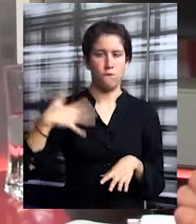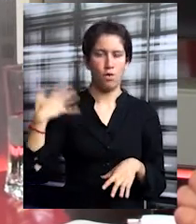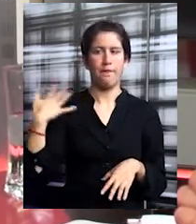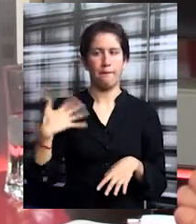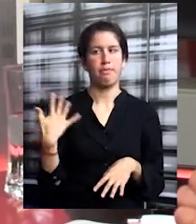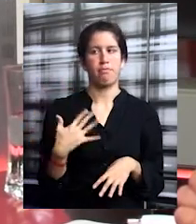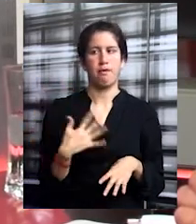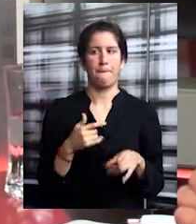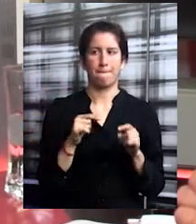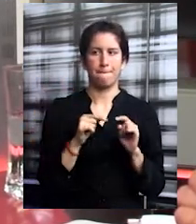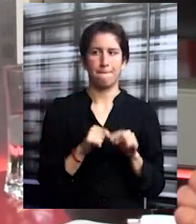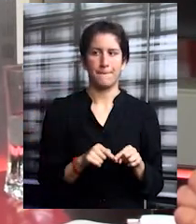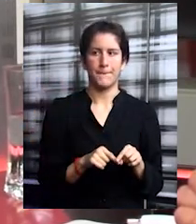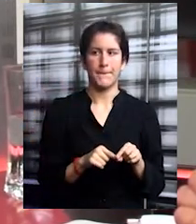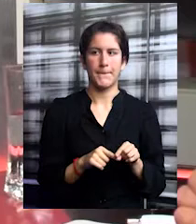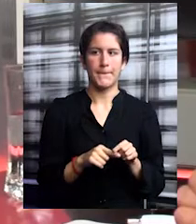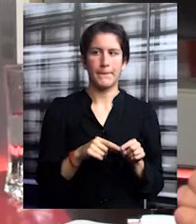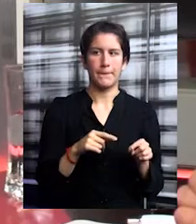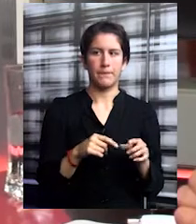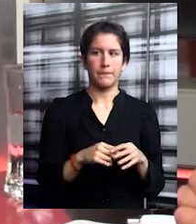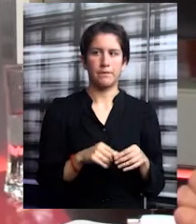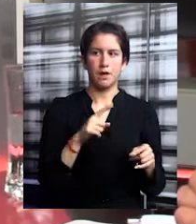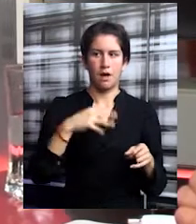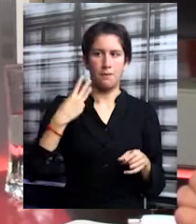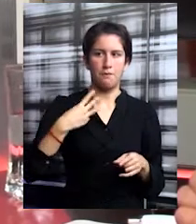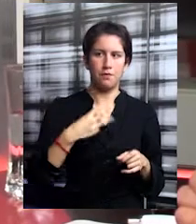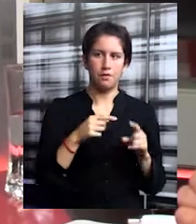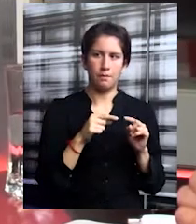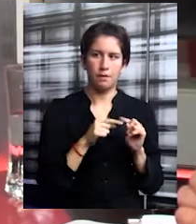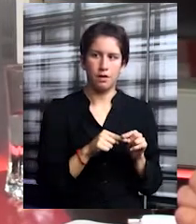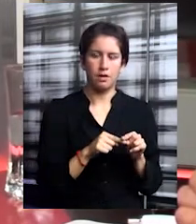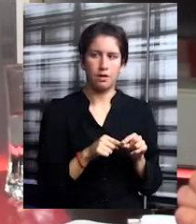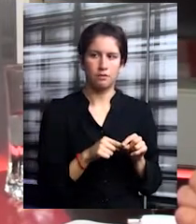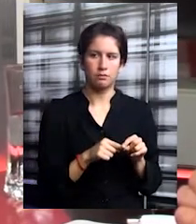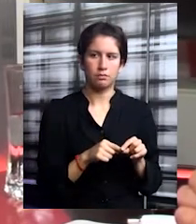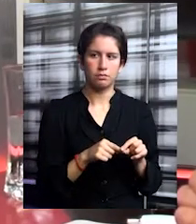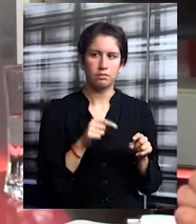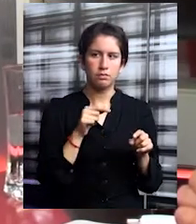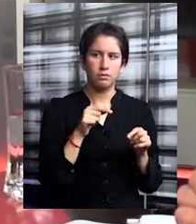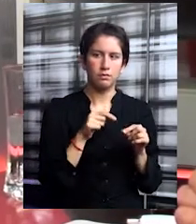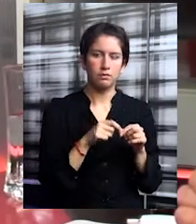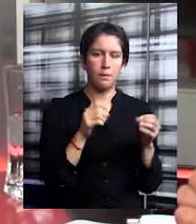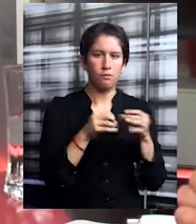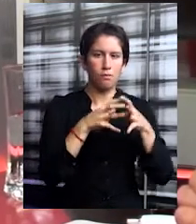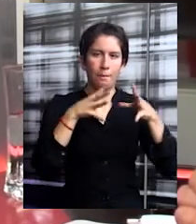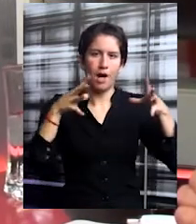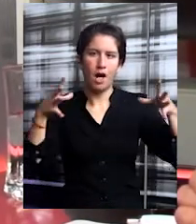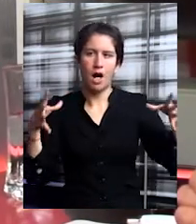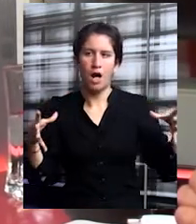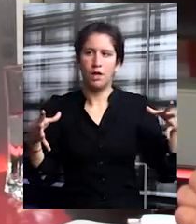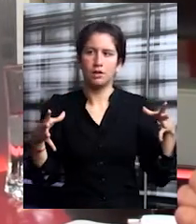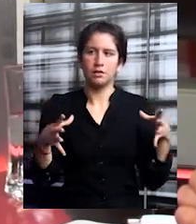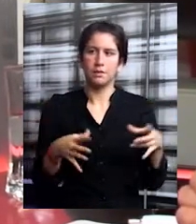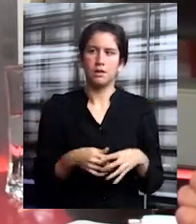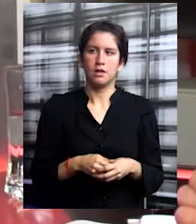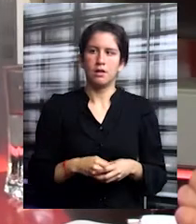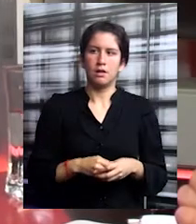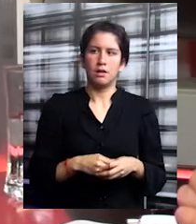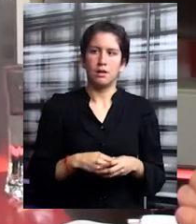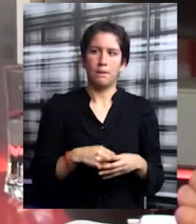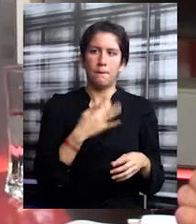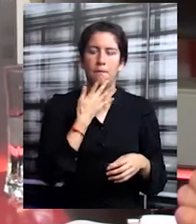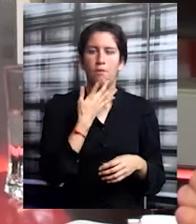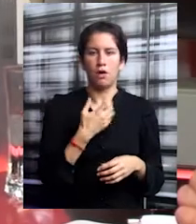antes de ser alcalde fui director jurídico de una municipalidad, he sido secretario municipal de otra municipalidad mucho más grande, porque en definitiva quien creo yo que resuelve los